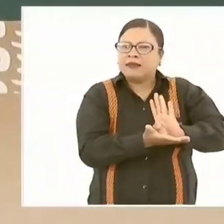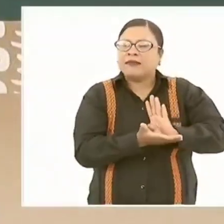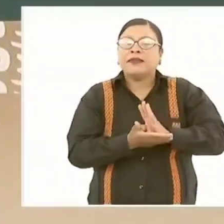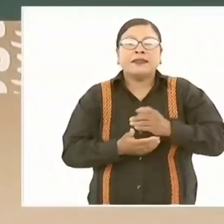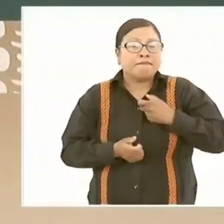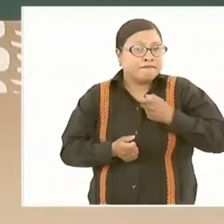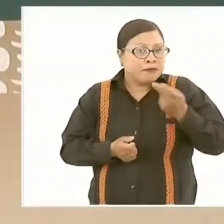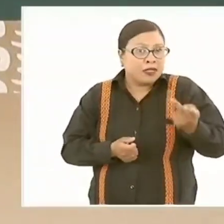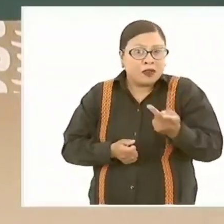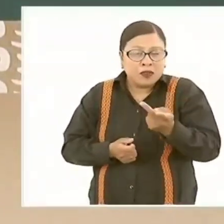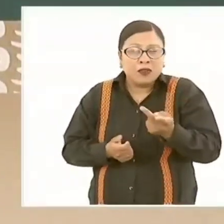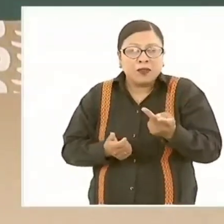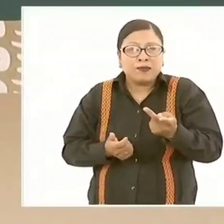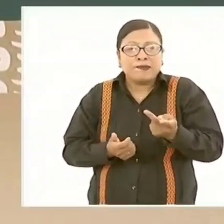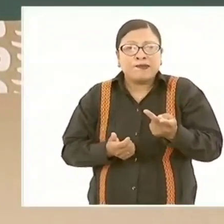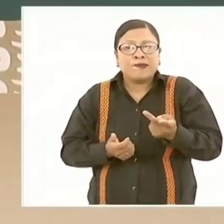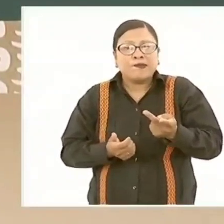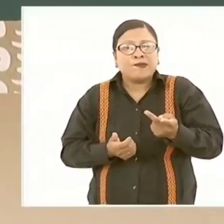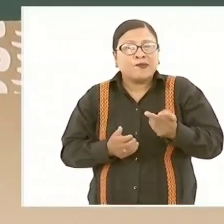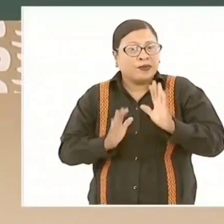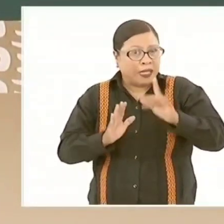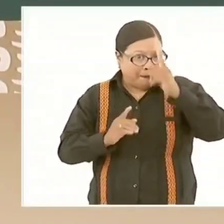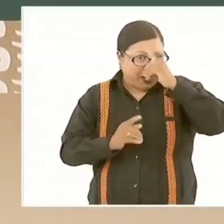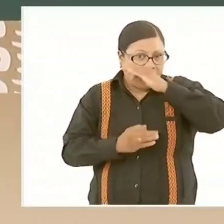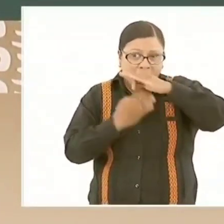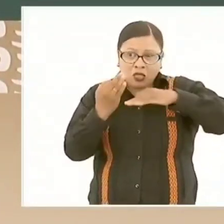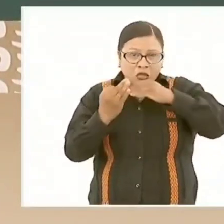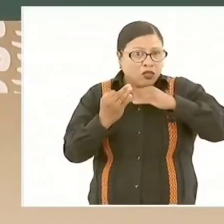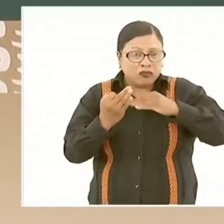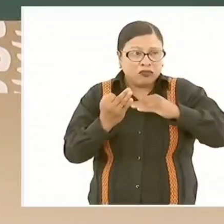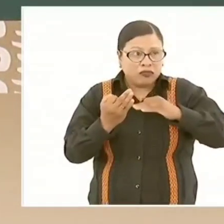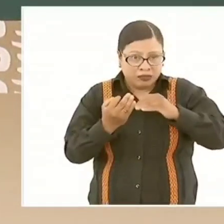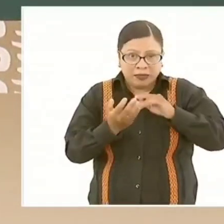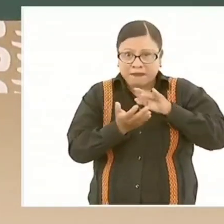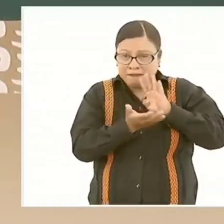ya es universal.